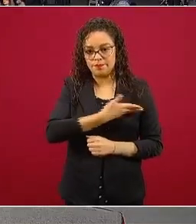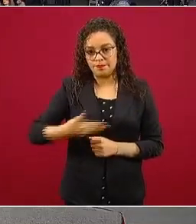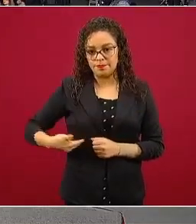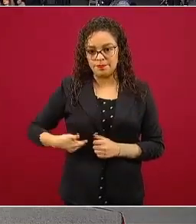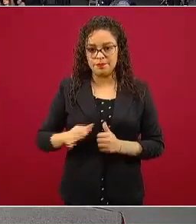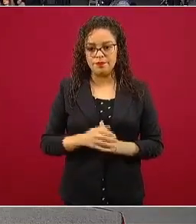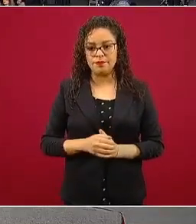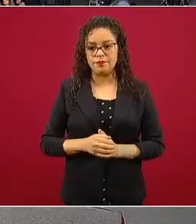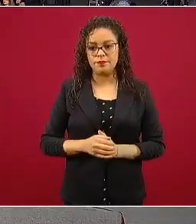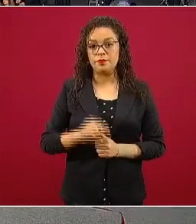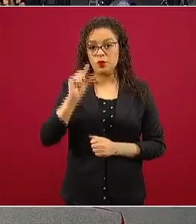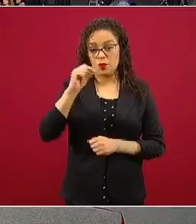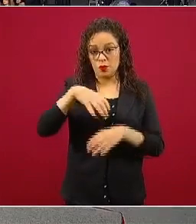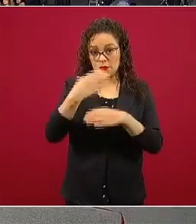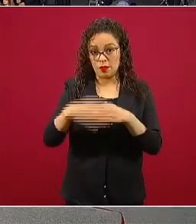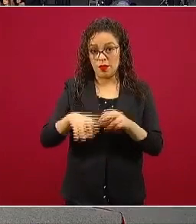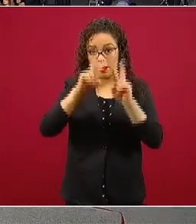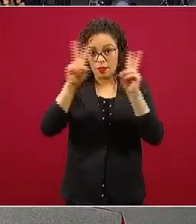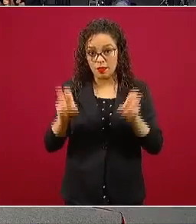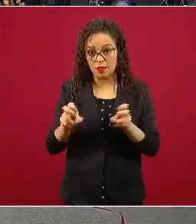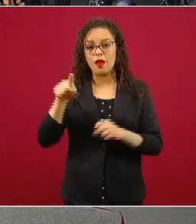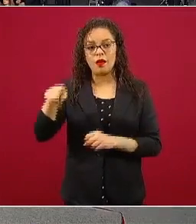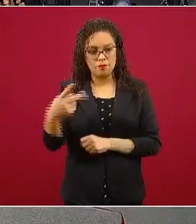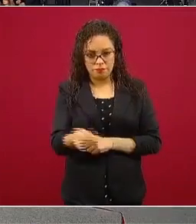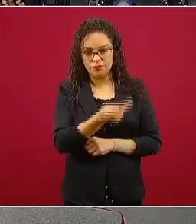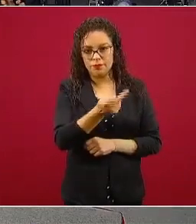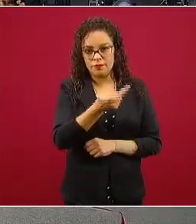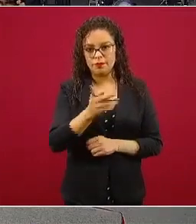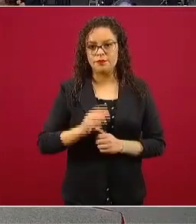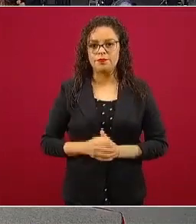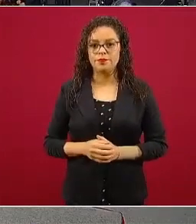ahorita si quieres que terminemos el tema. ¿Terminamos el tema? Ok. Sí.